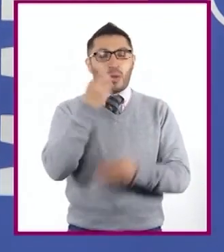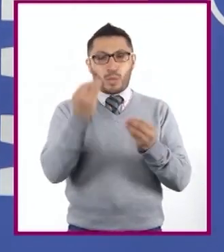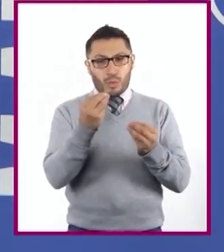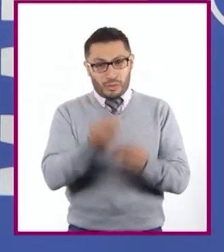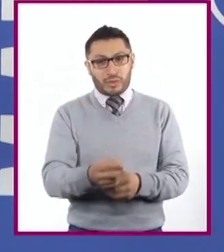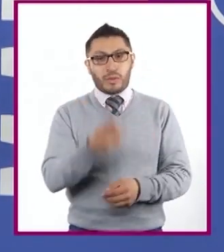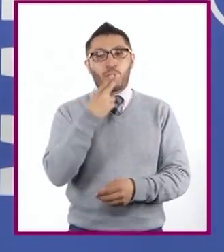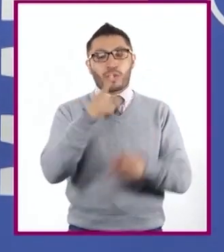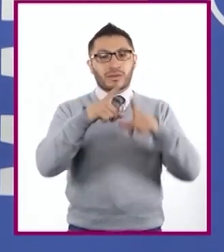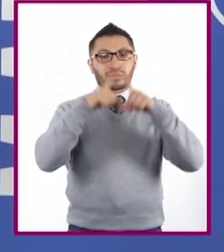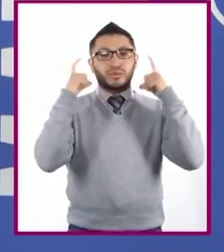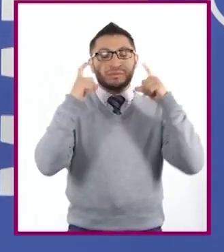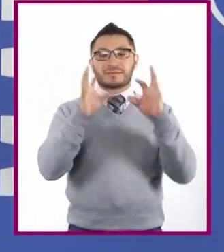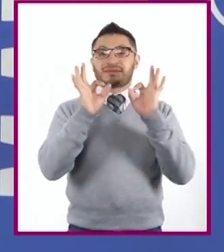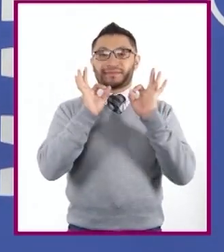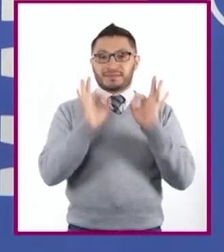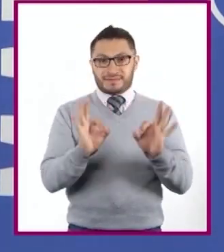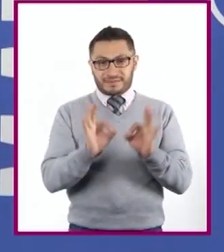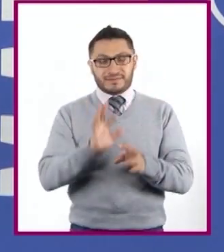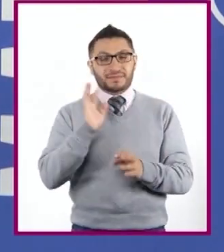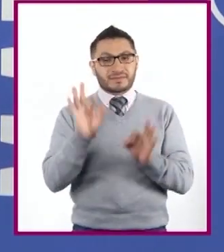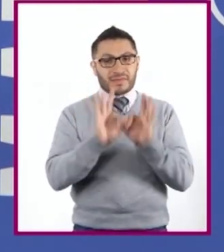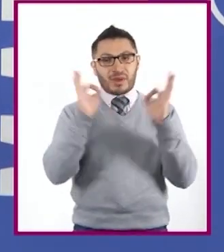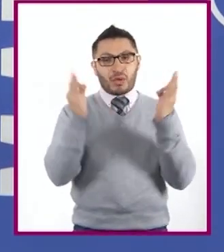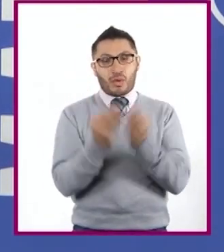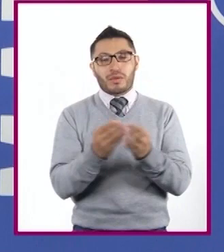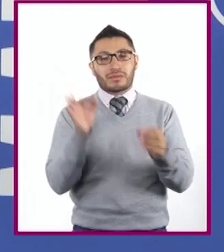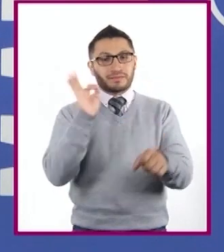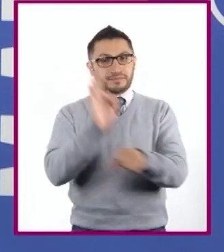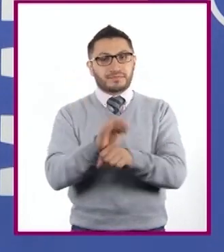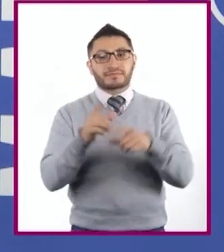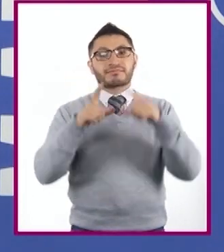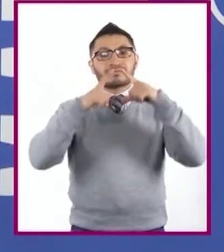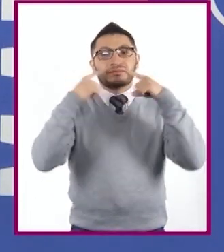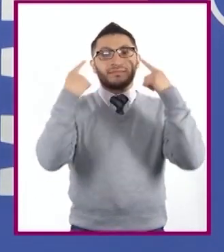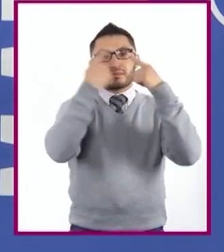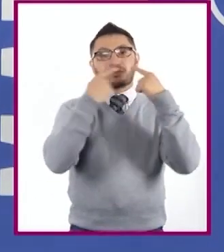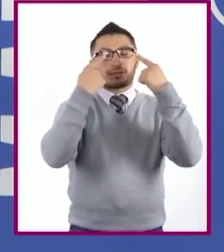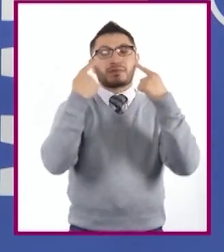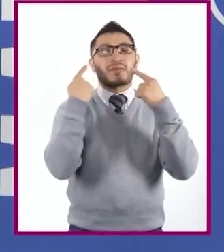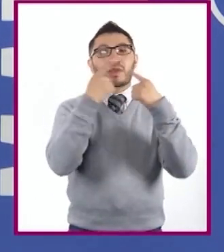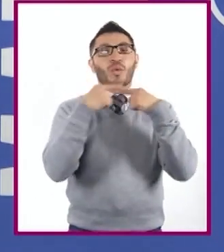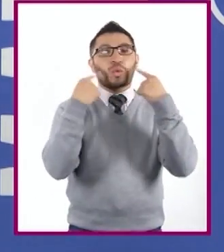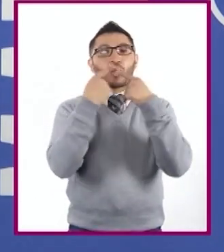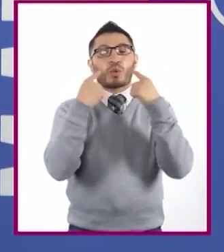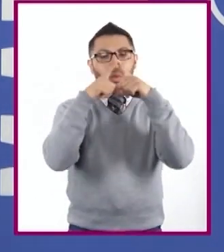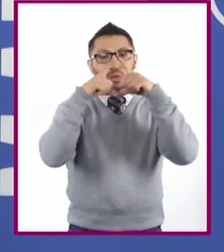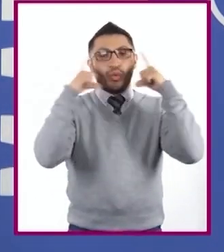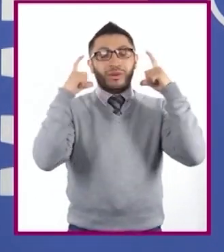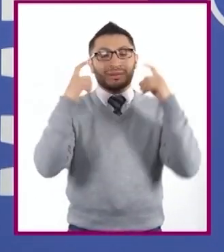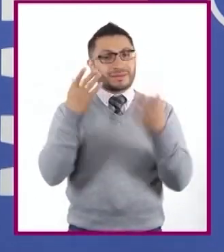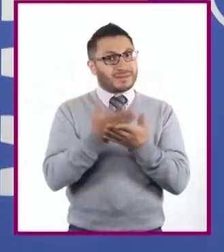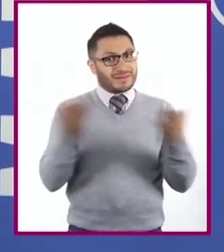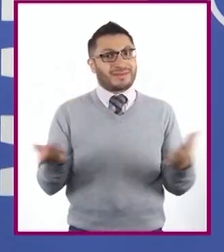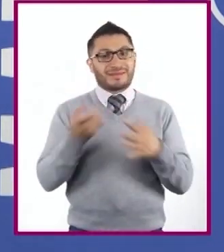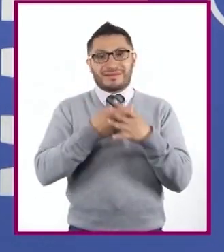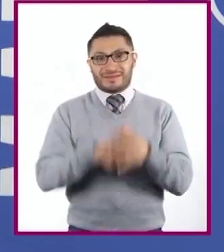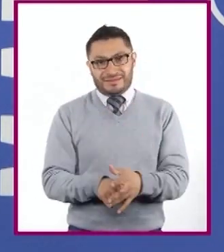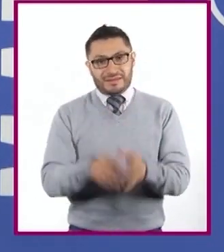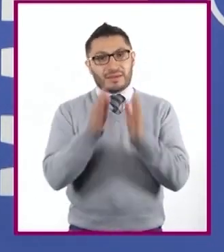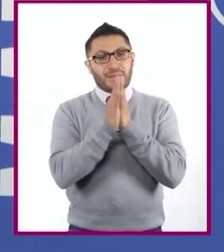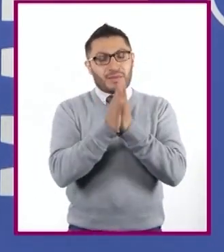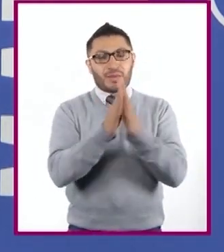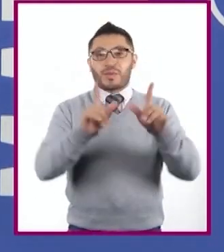el cubrebocas adecuadamente, de forma que nos cubra nariz y boca. Es momento de comenzar, así que